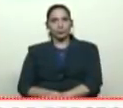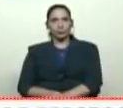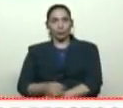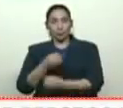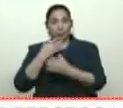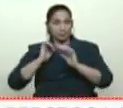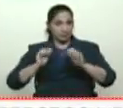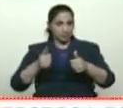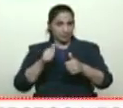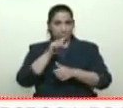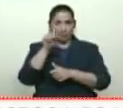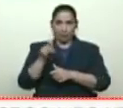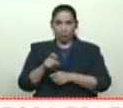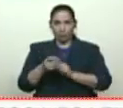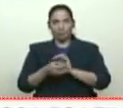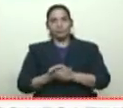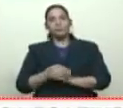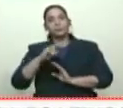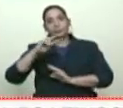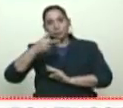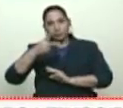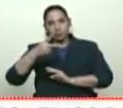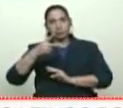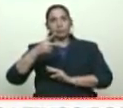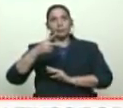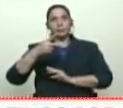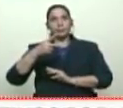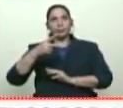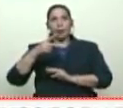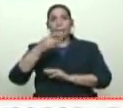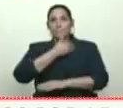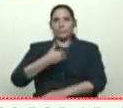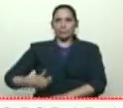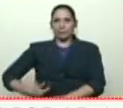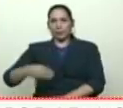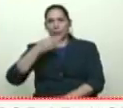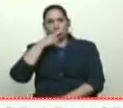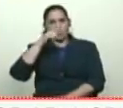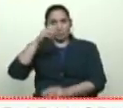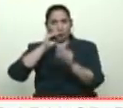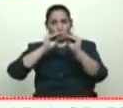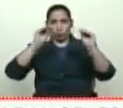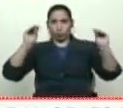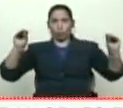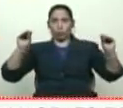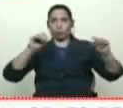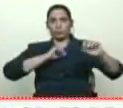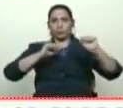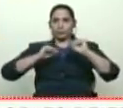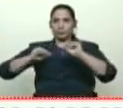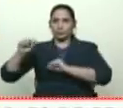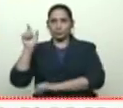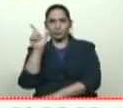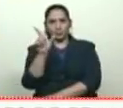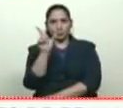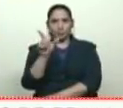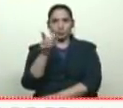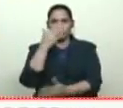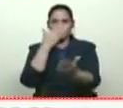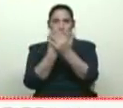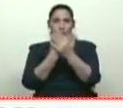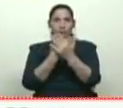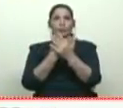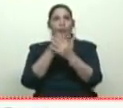¿no? El presidente ha llamado al partido a prepararse para enfrentar el reto electoral.